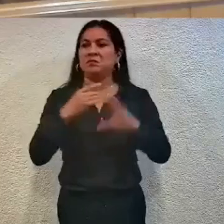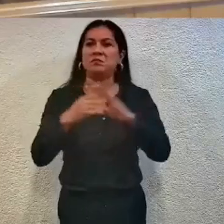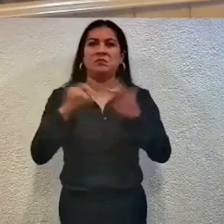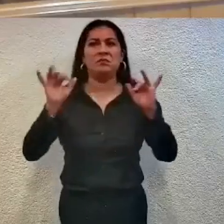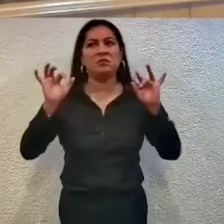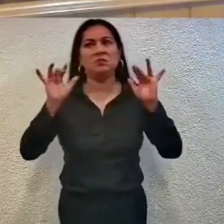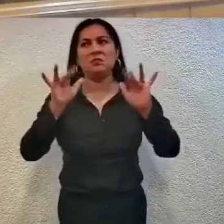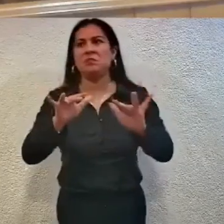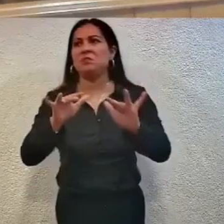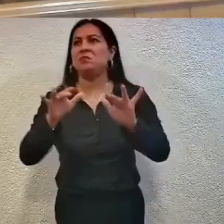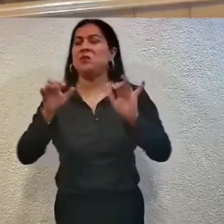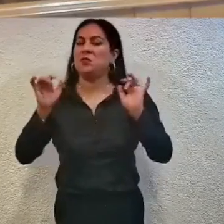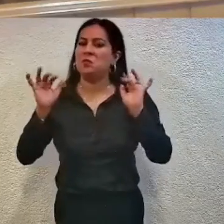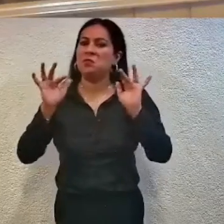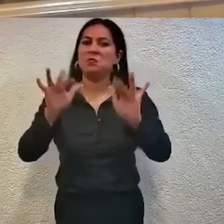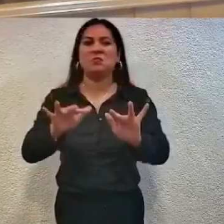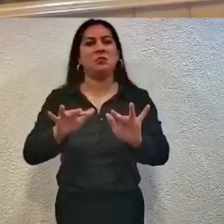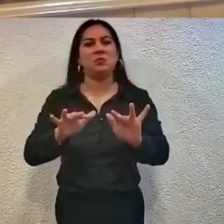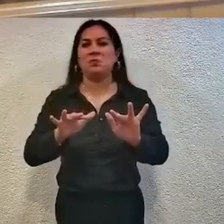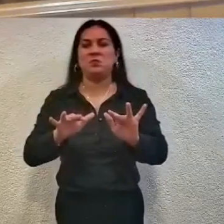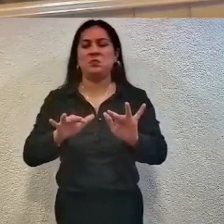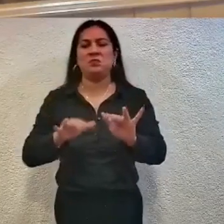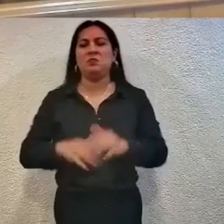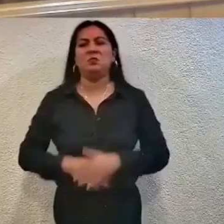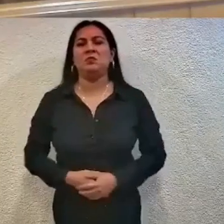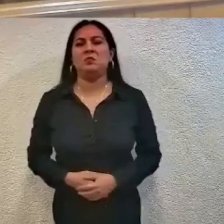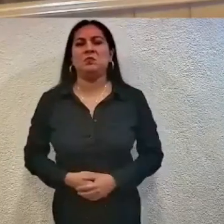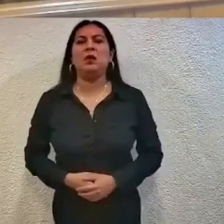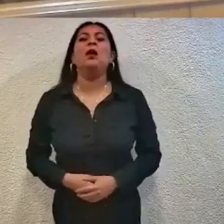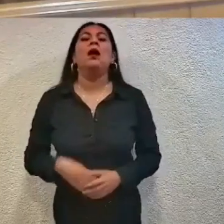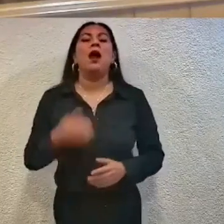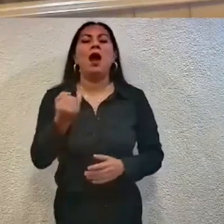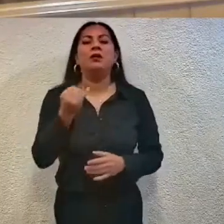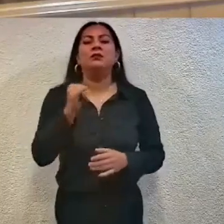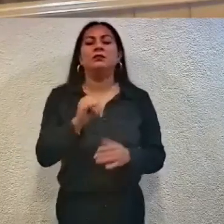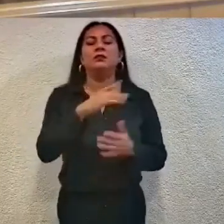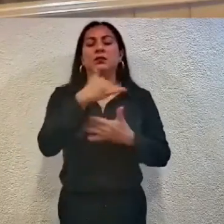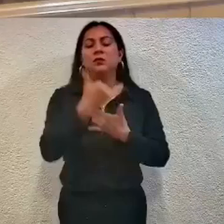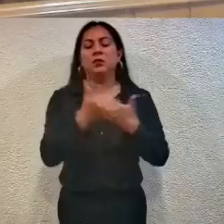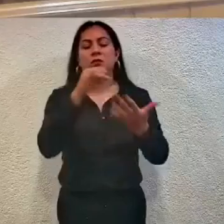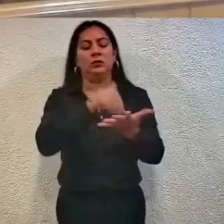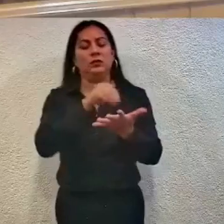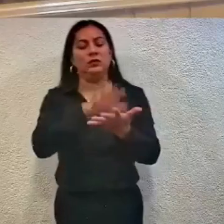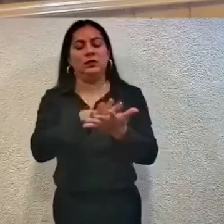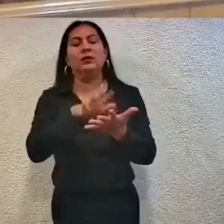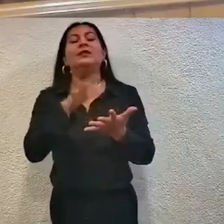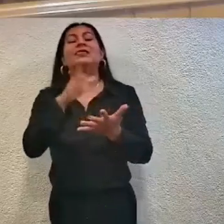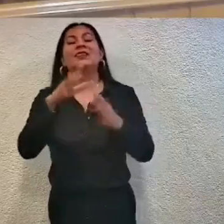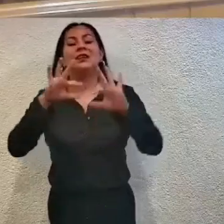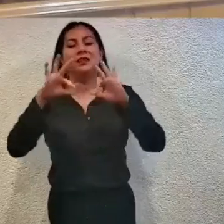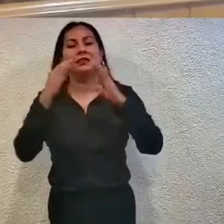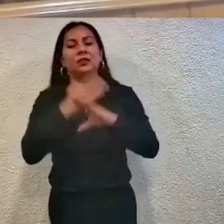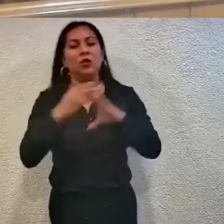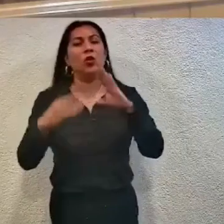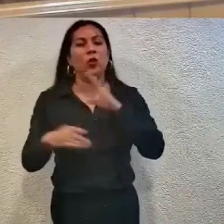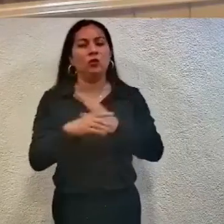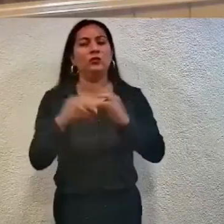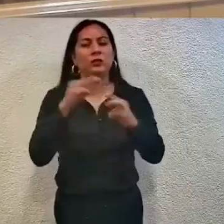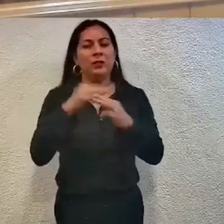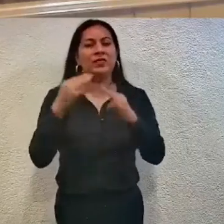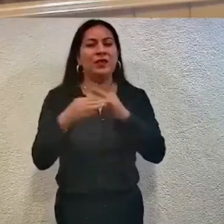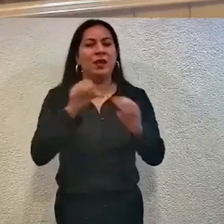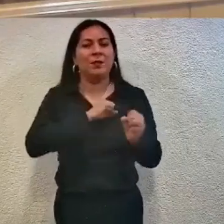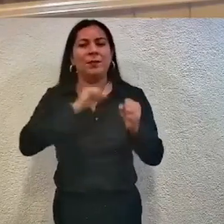la realización de actos de campaña o de proselitismo. Así, en el proyecto se establece que se actualizan